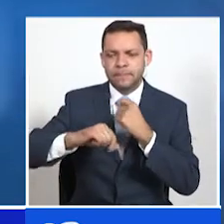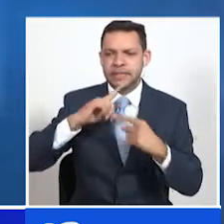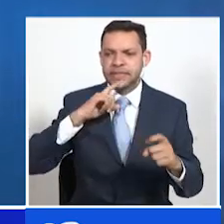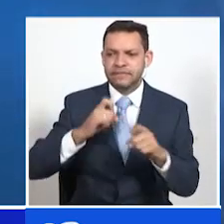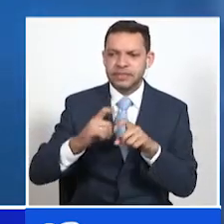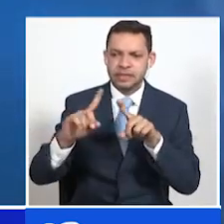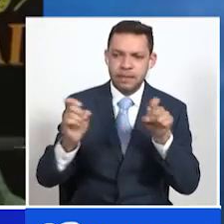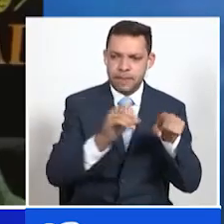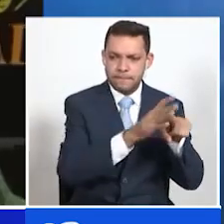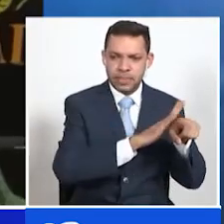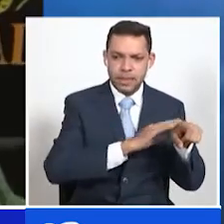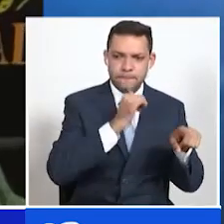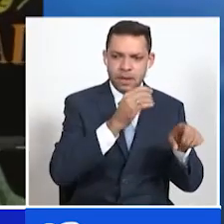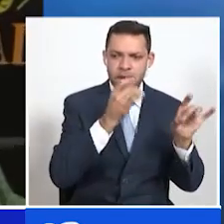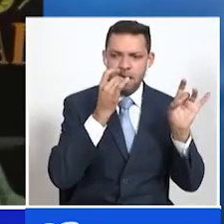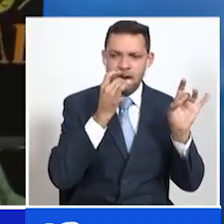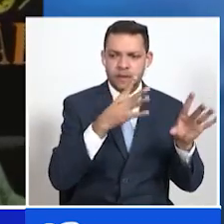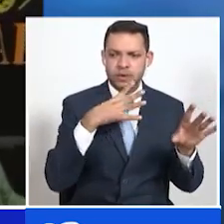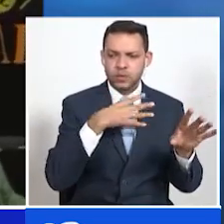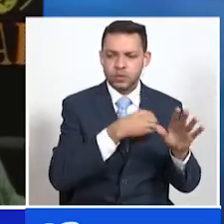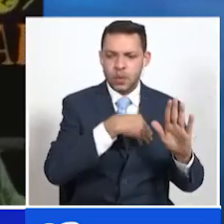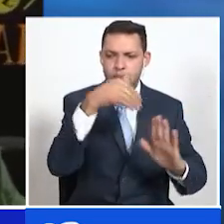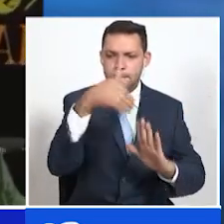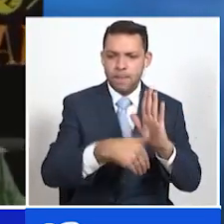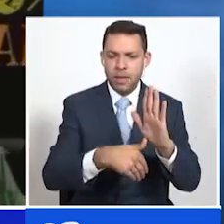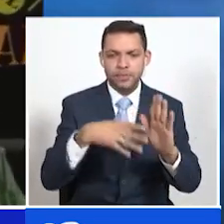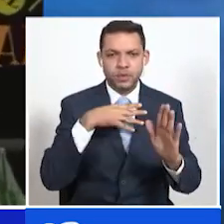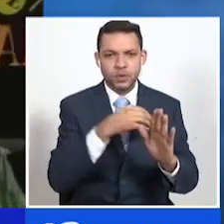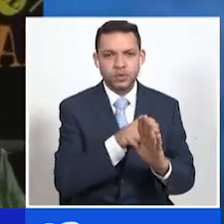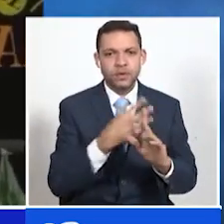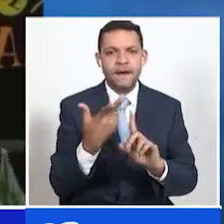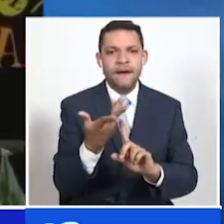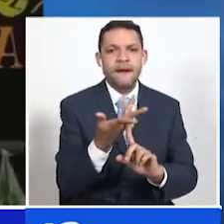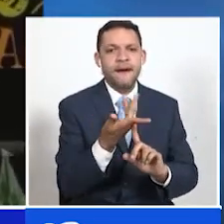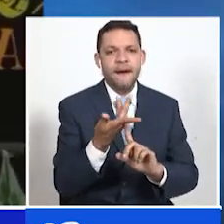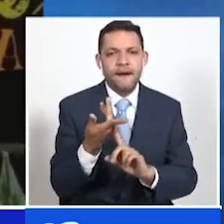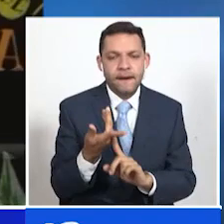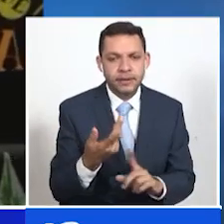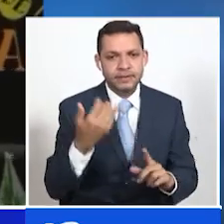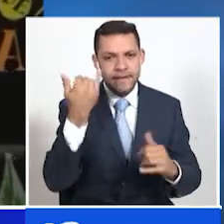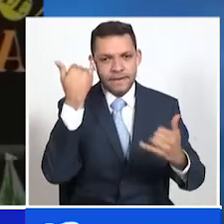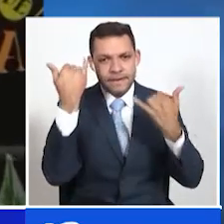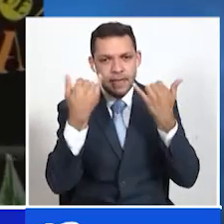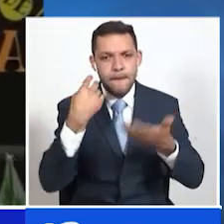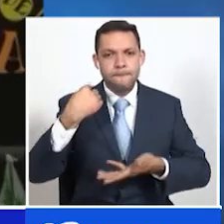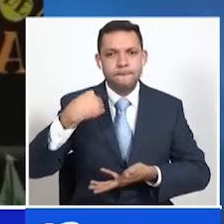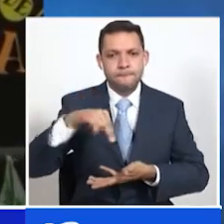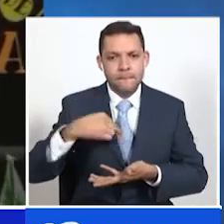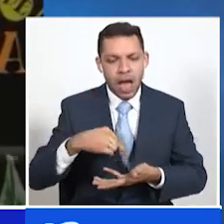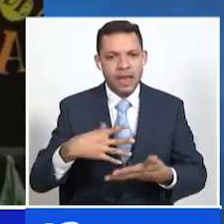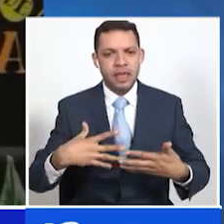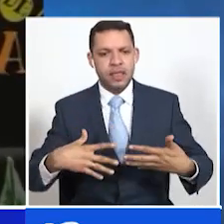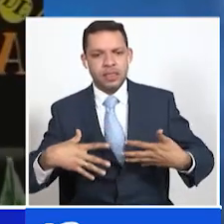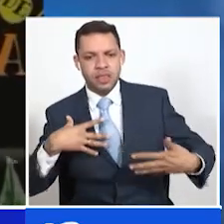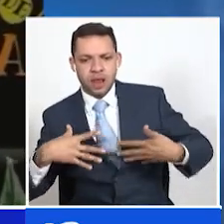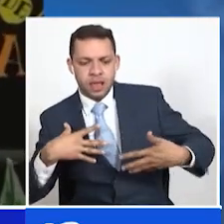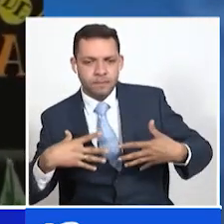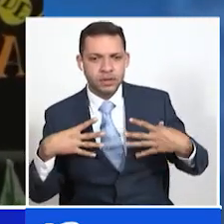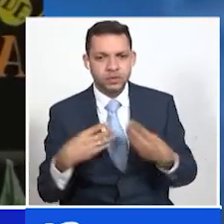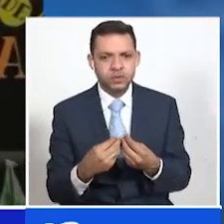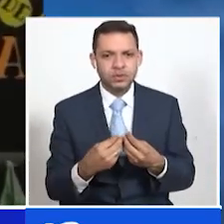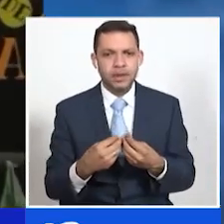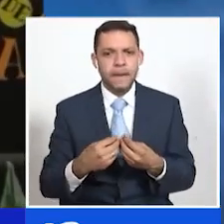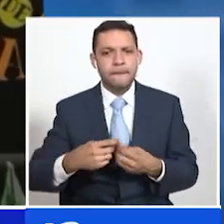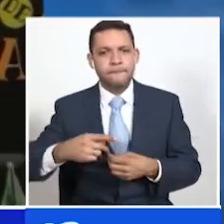el COVID-19. Los artistas, gestores y creadores del departamento del Quindío el día viernes